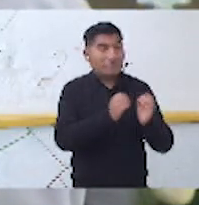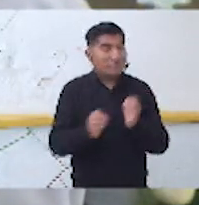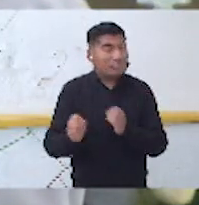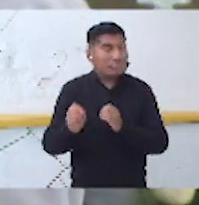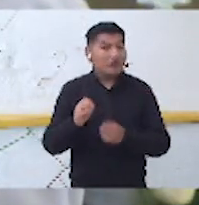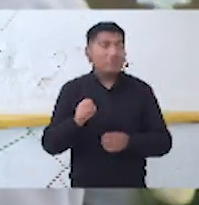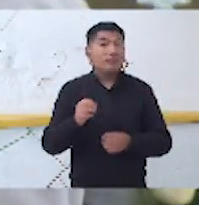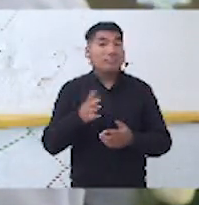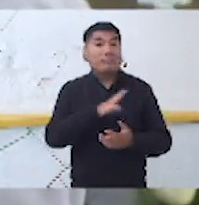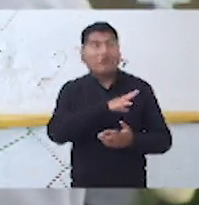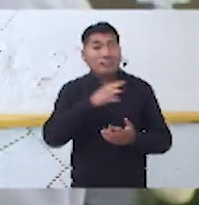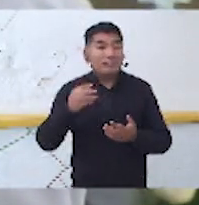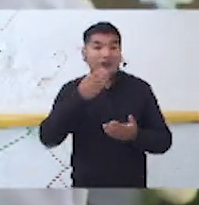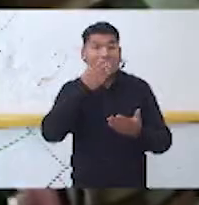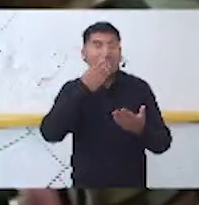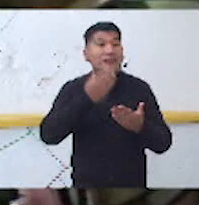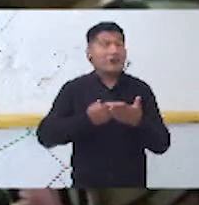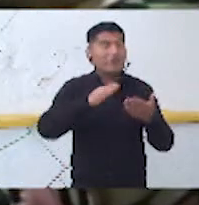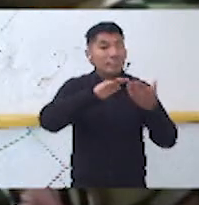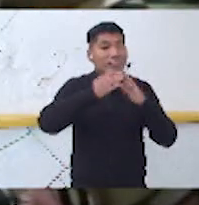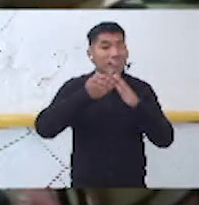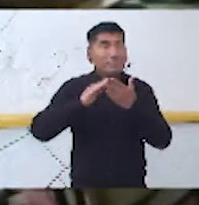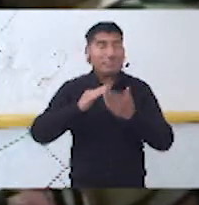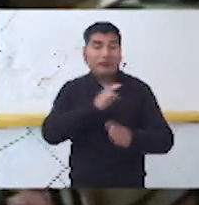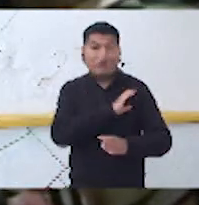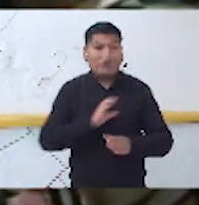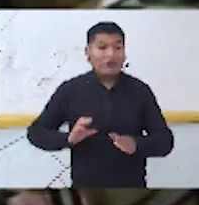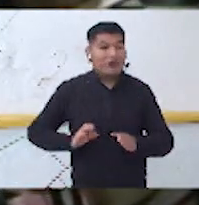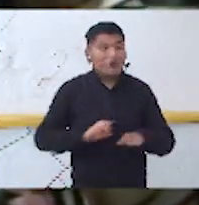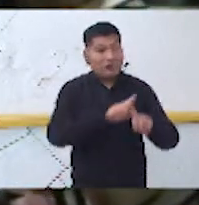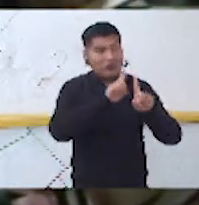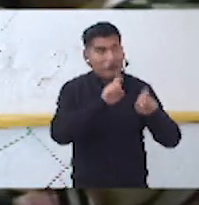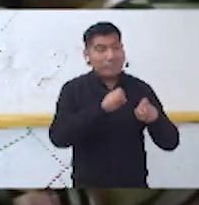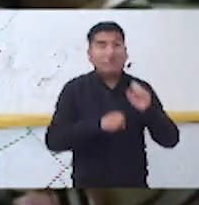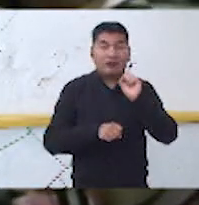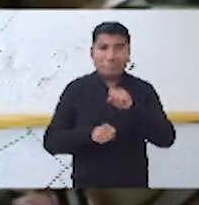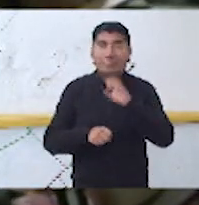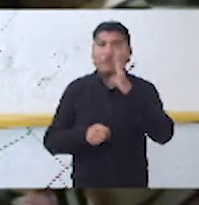sacerdotal y en bien del pueblo cristiano?